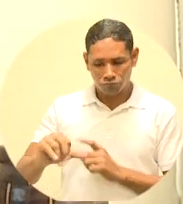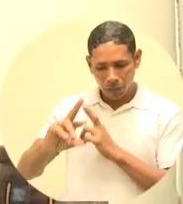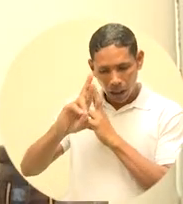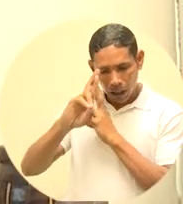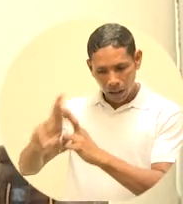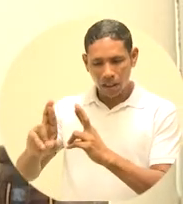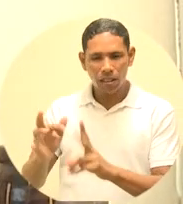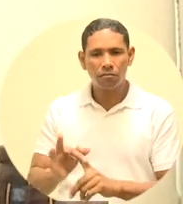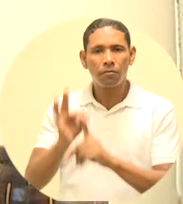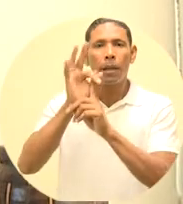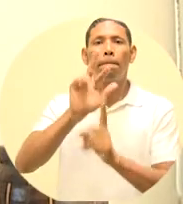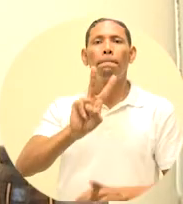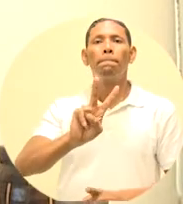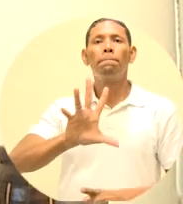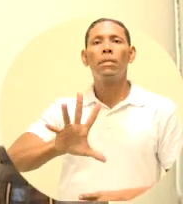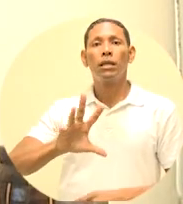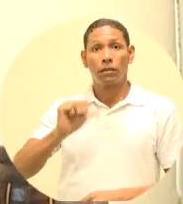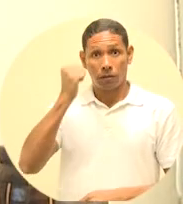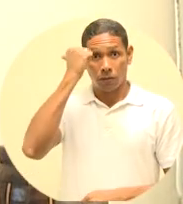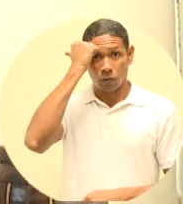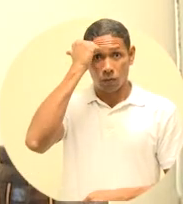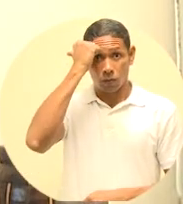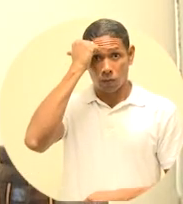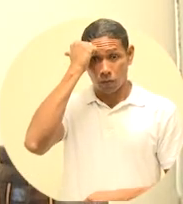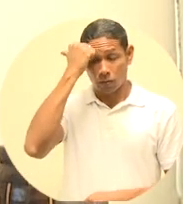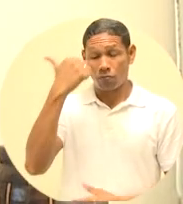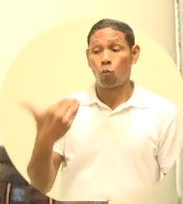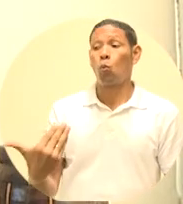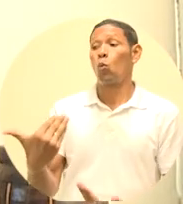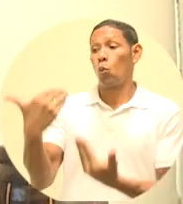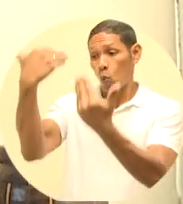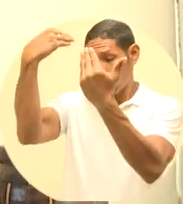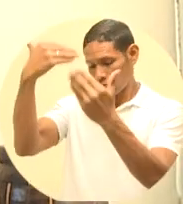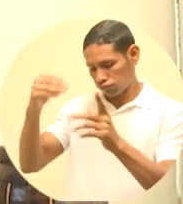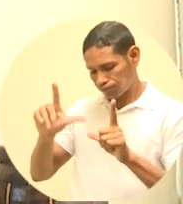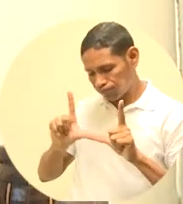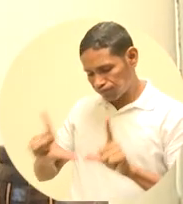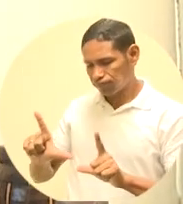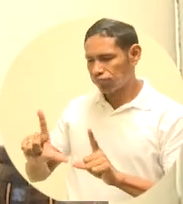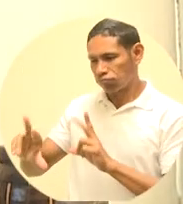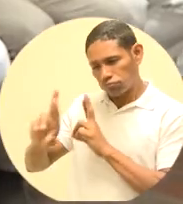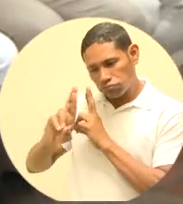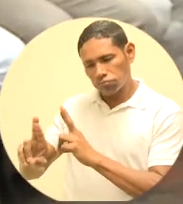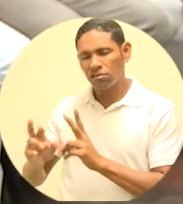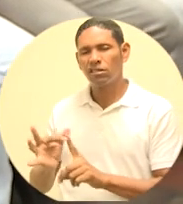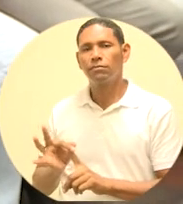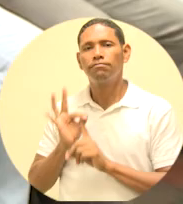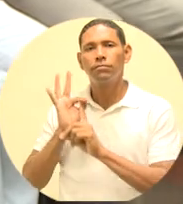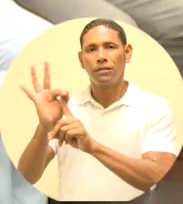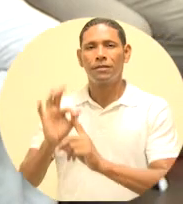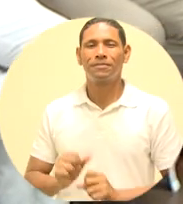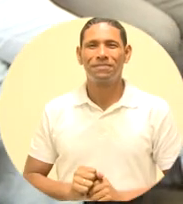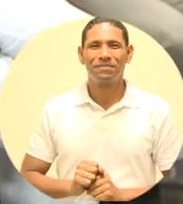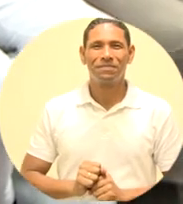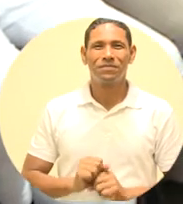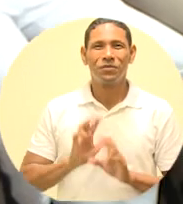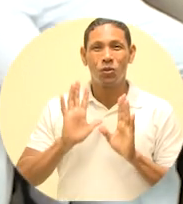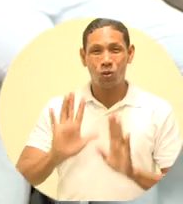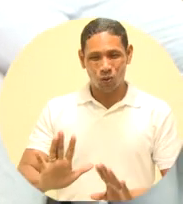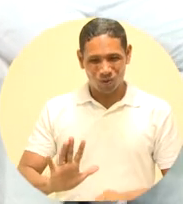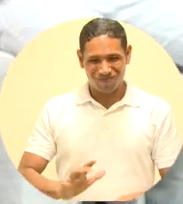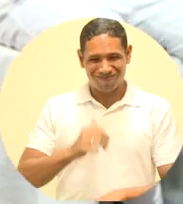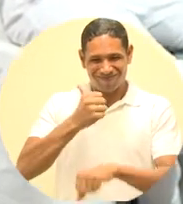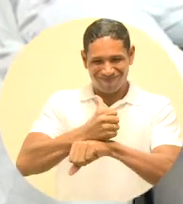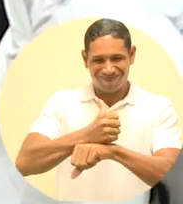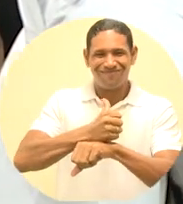entregaron reconocimiento a 25 profesores ejemplos de esfuerzo y alta formación. Desde la Rectoría de la Universidad del